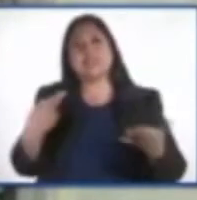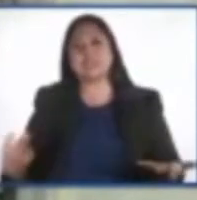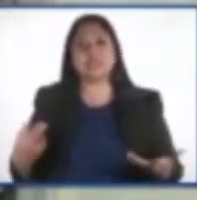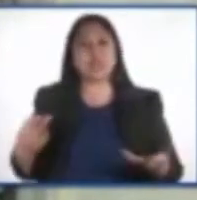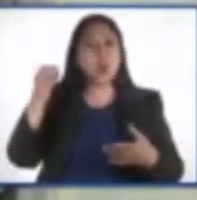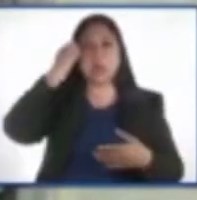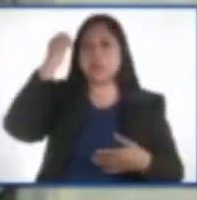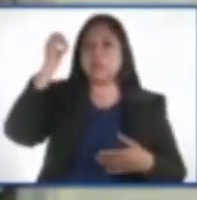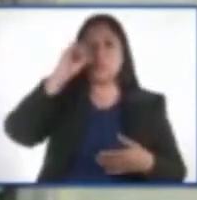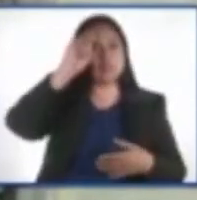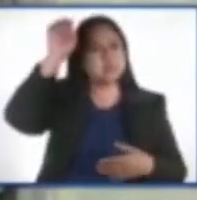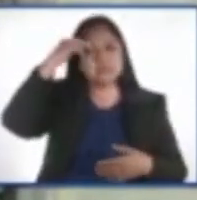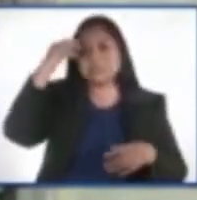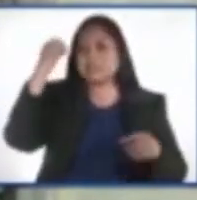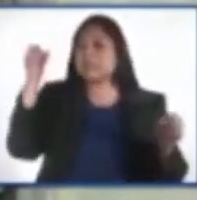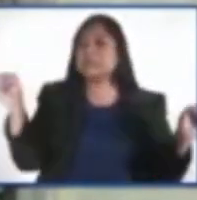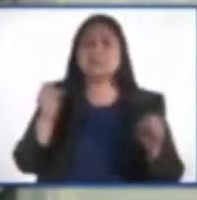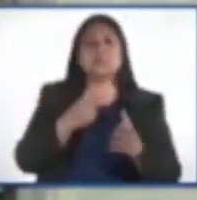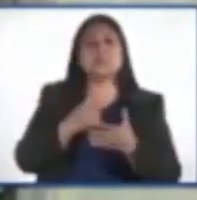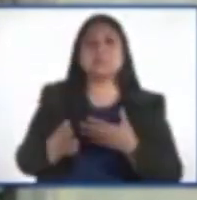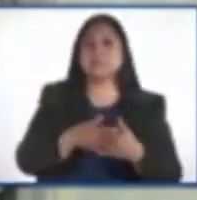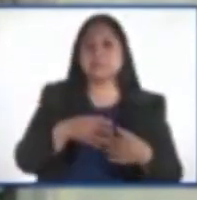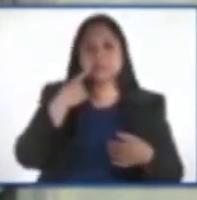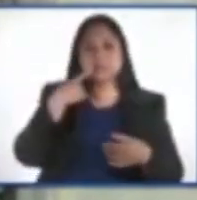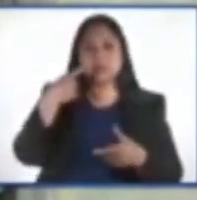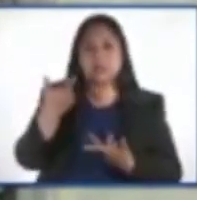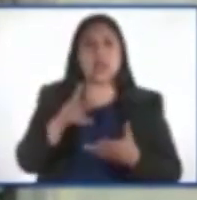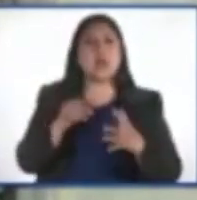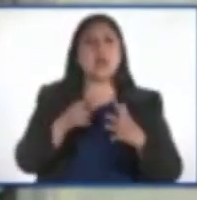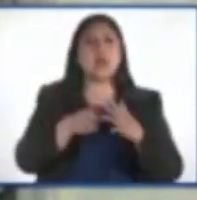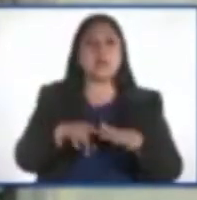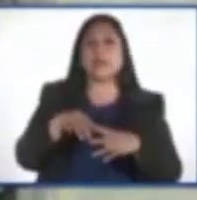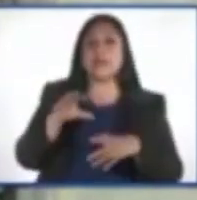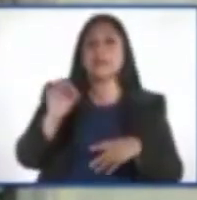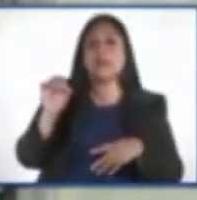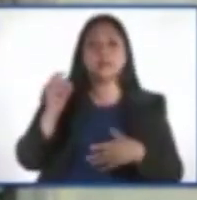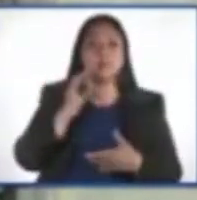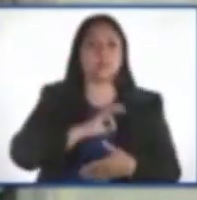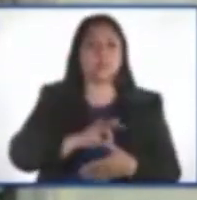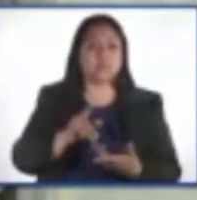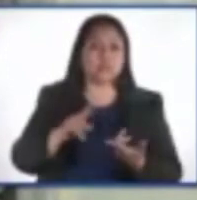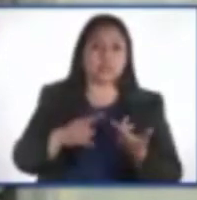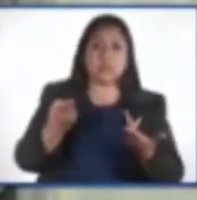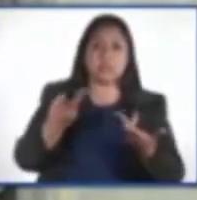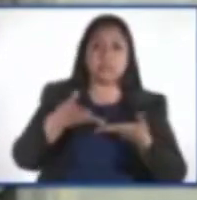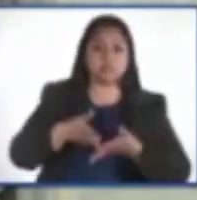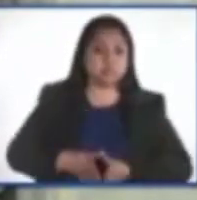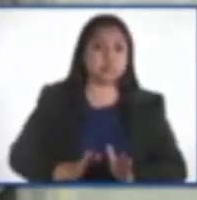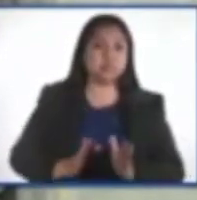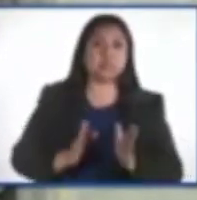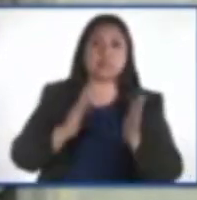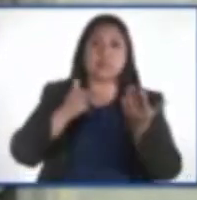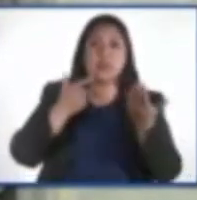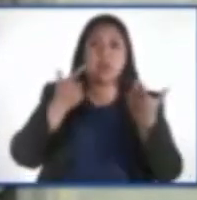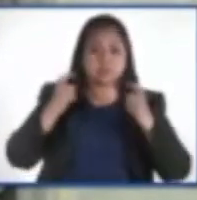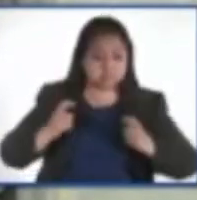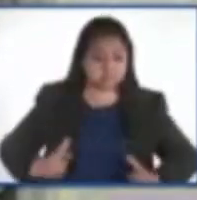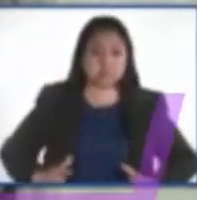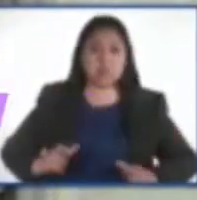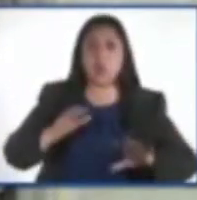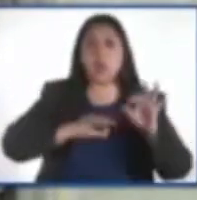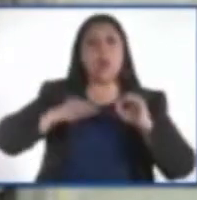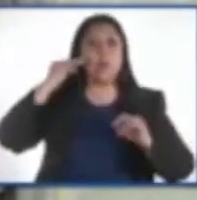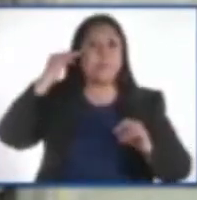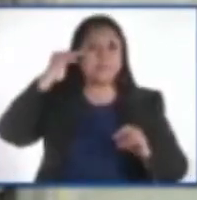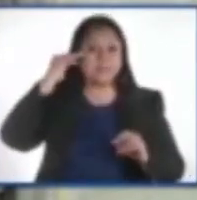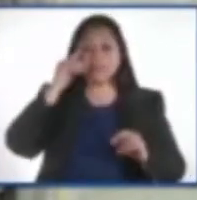en su cuenta de twitter escribió que políticos de izquierda abortistas y clasistas legislan a favor del crimen del aborto la